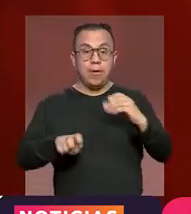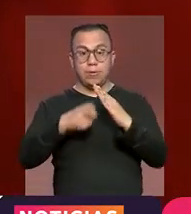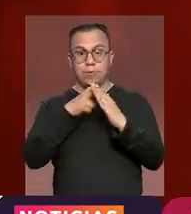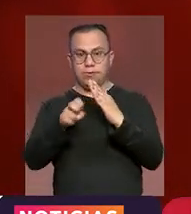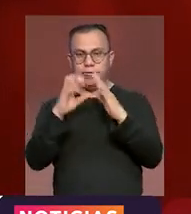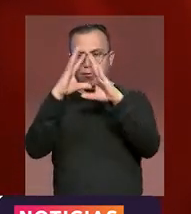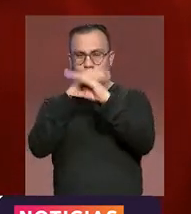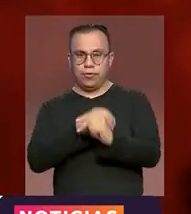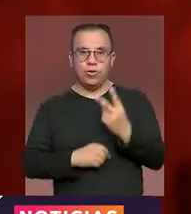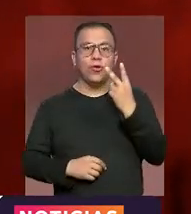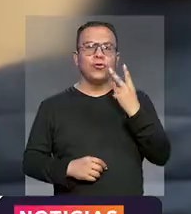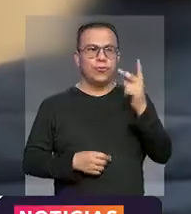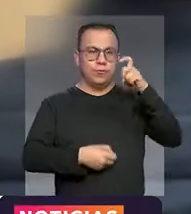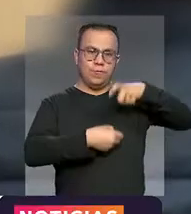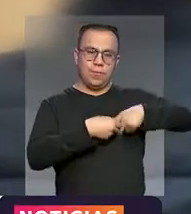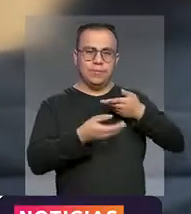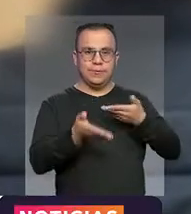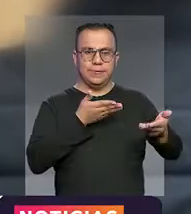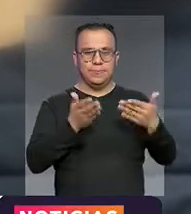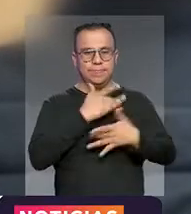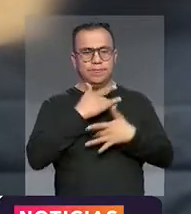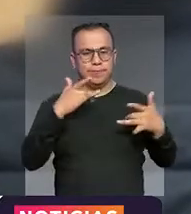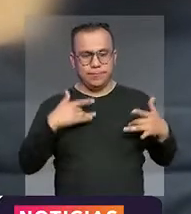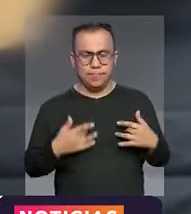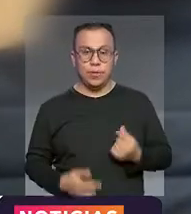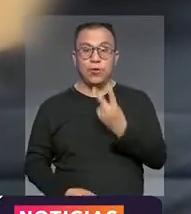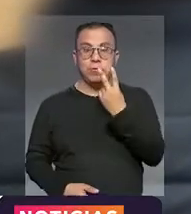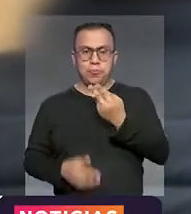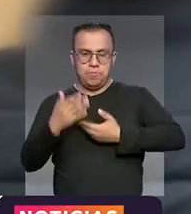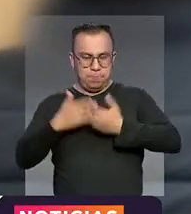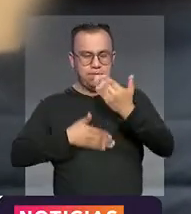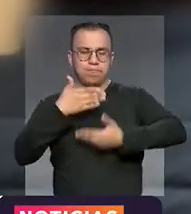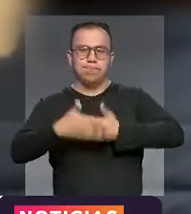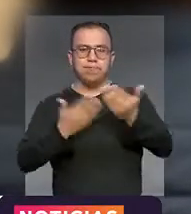Nocturno, 2 afiliados al Servicio de Salud y 2 empezaron vinculación estudiantil.